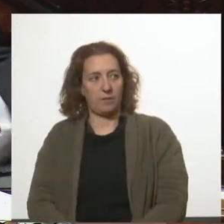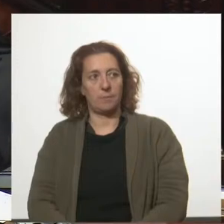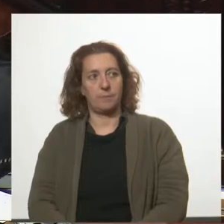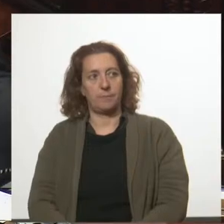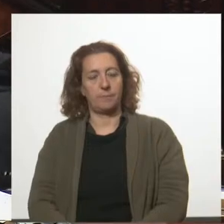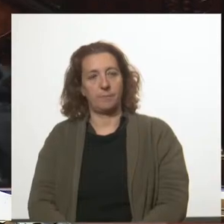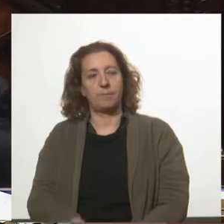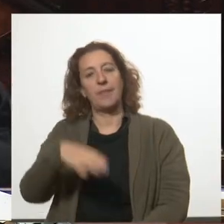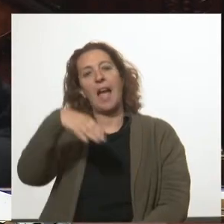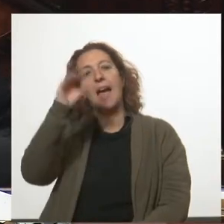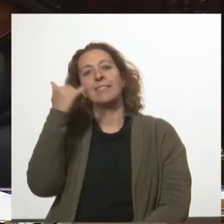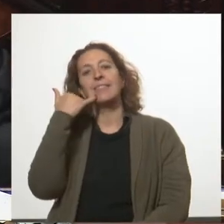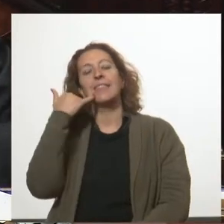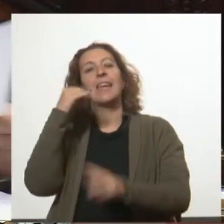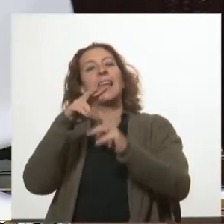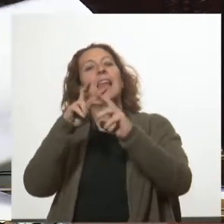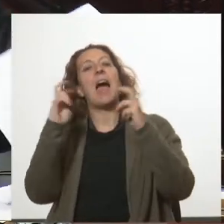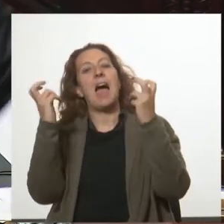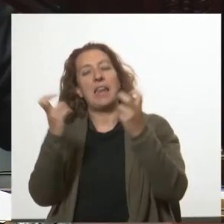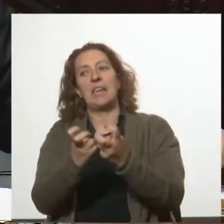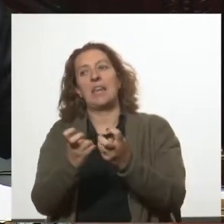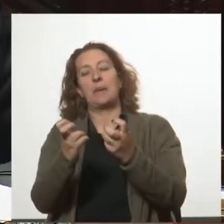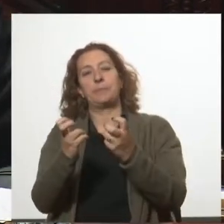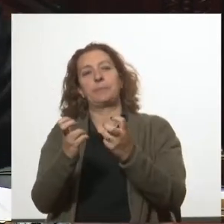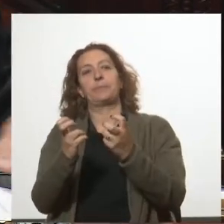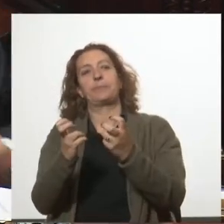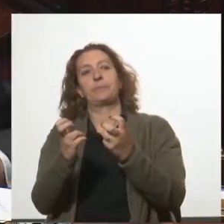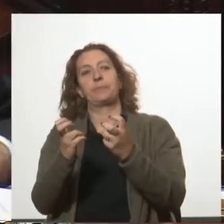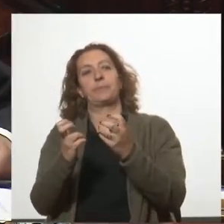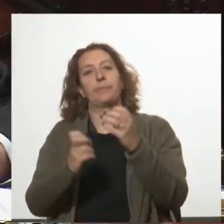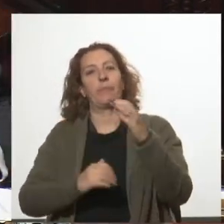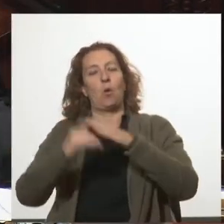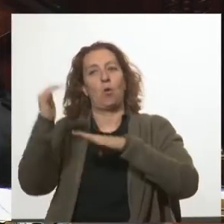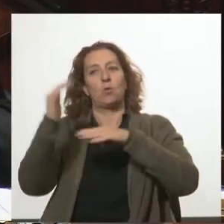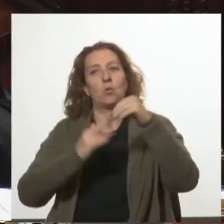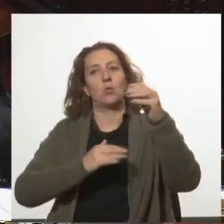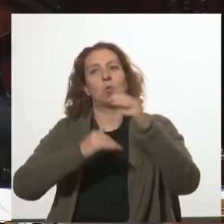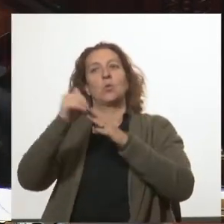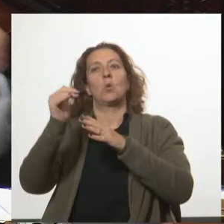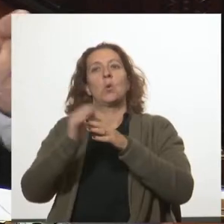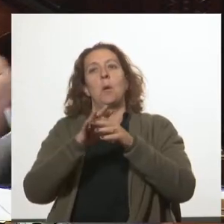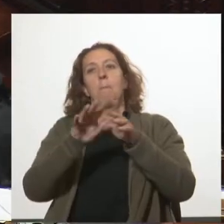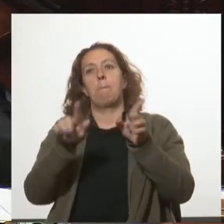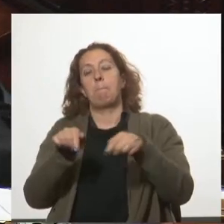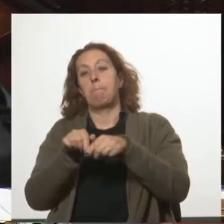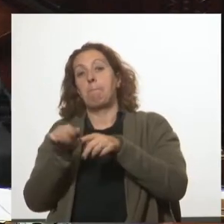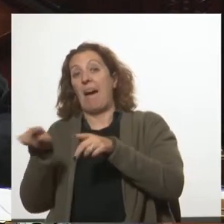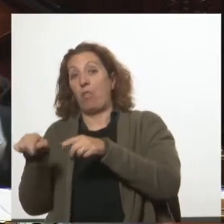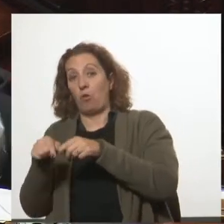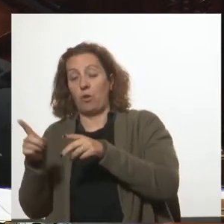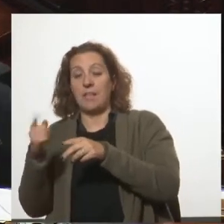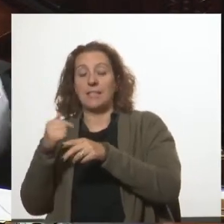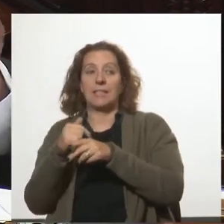un pilar emea se construyó en padrones otorgados por la intendencia de montevideo